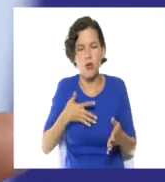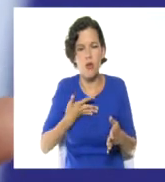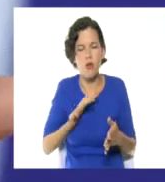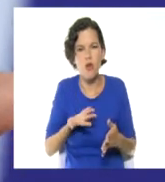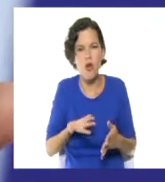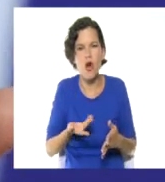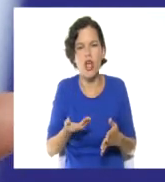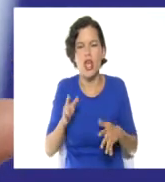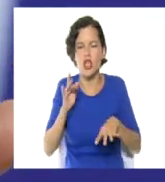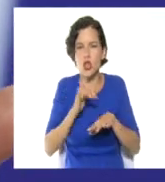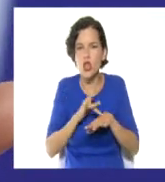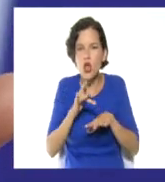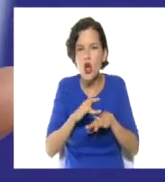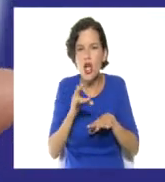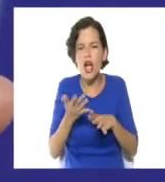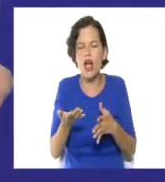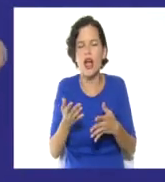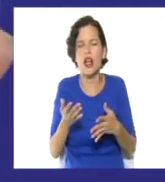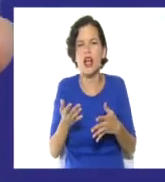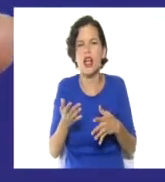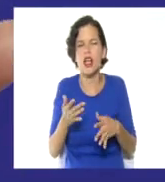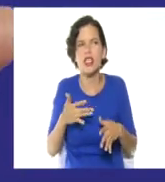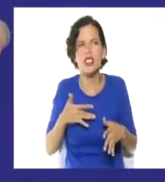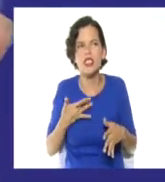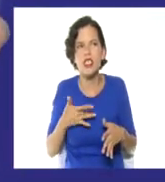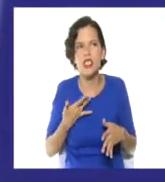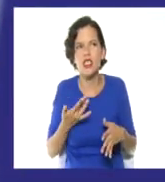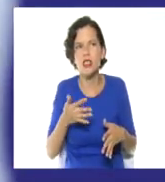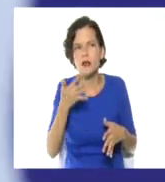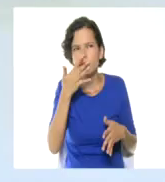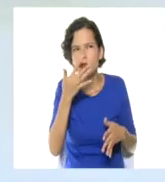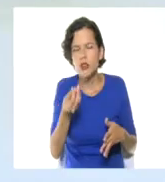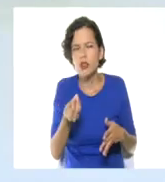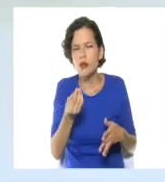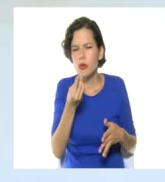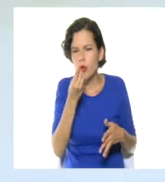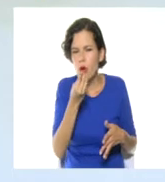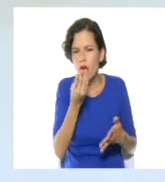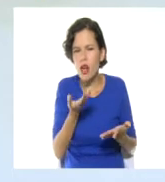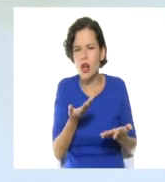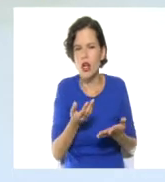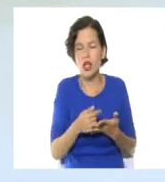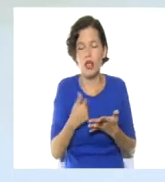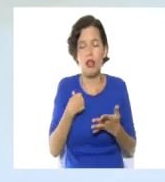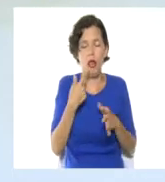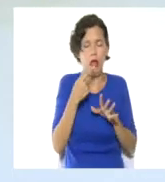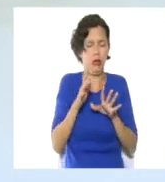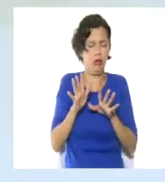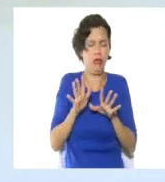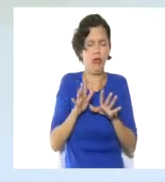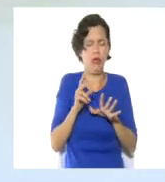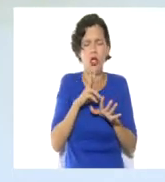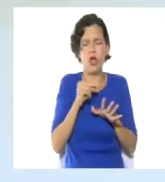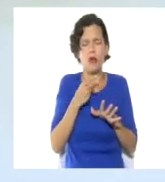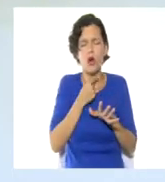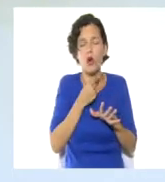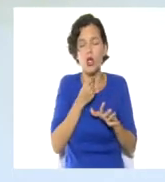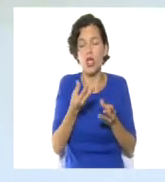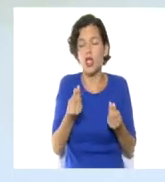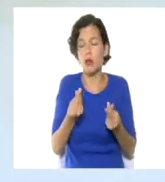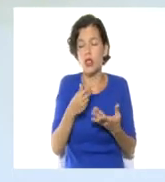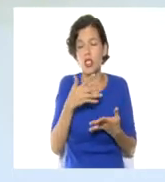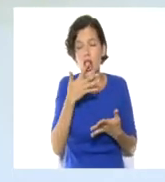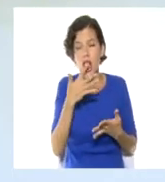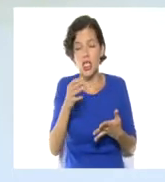pueda tocarla, sentir el olor, probarla, inclusive que diga: ay, no, mamá, no me gusta, o está muy